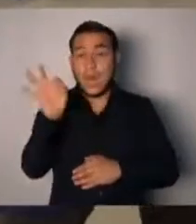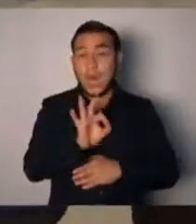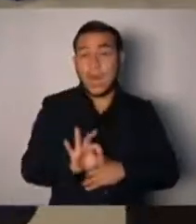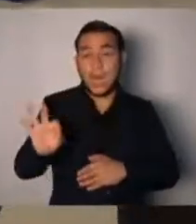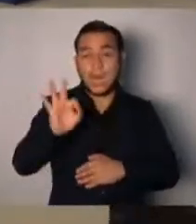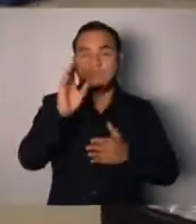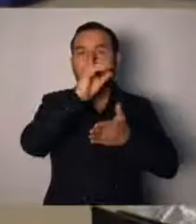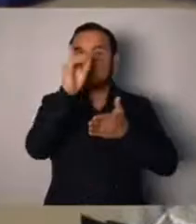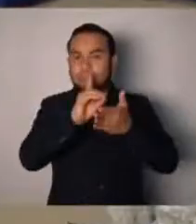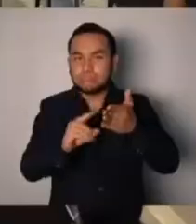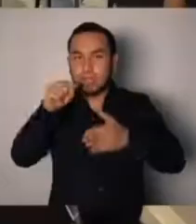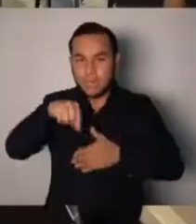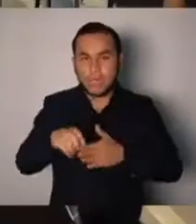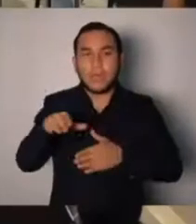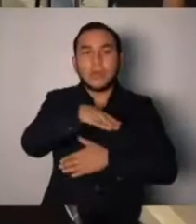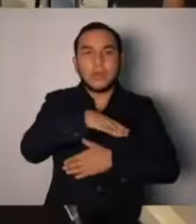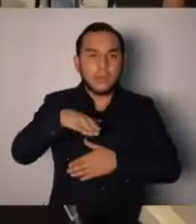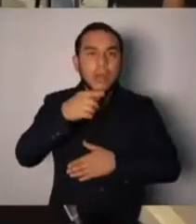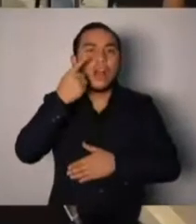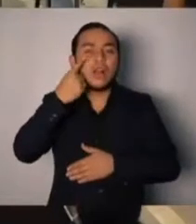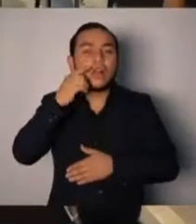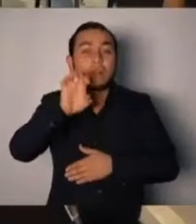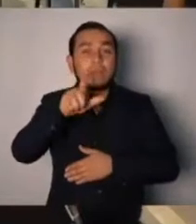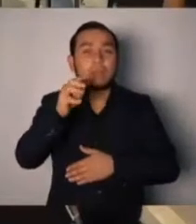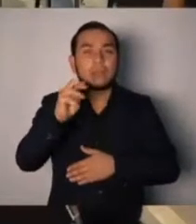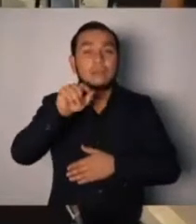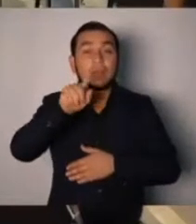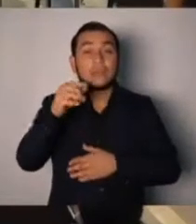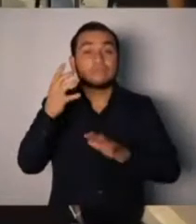que tengamos y lo ponemos en el caserío el mozote